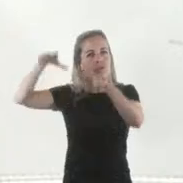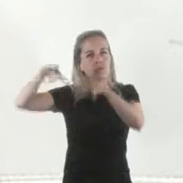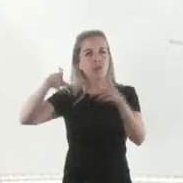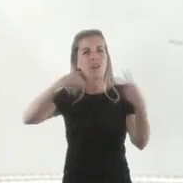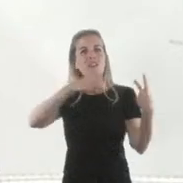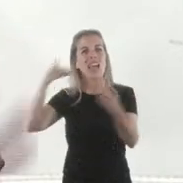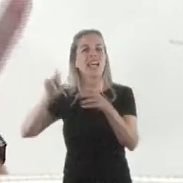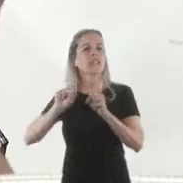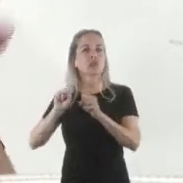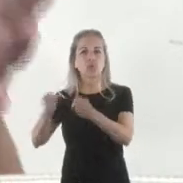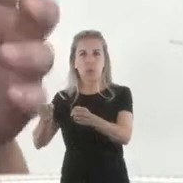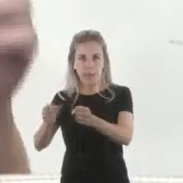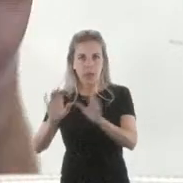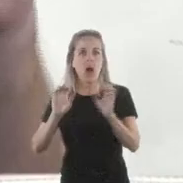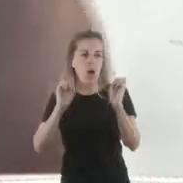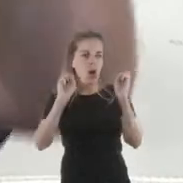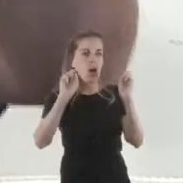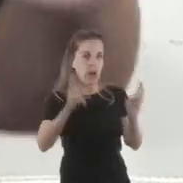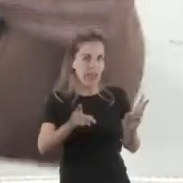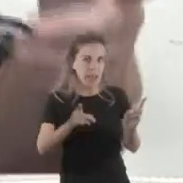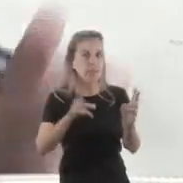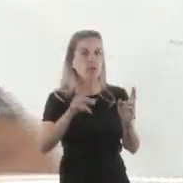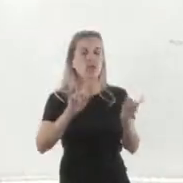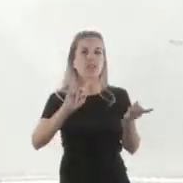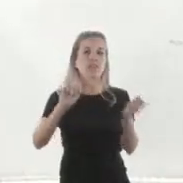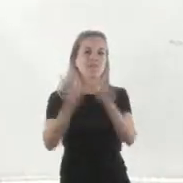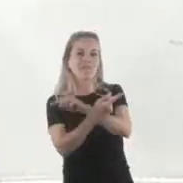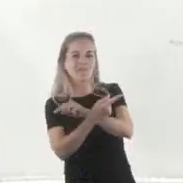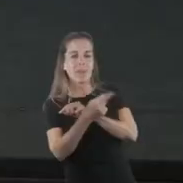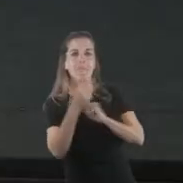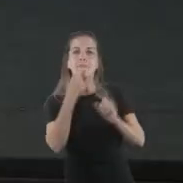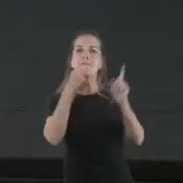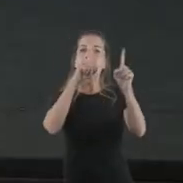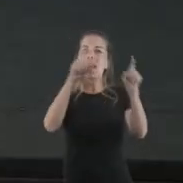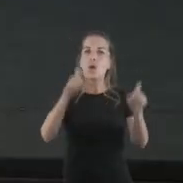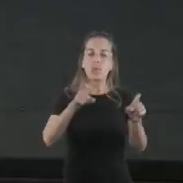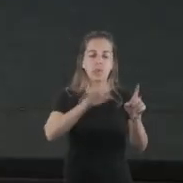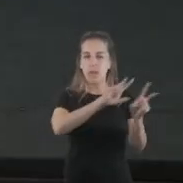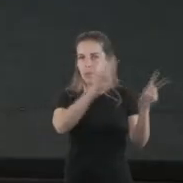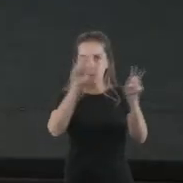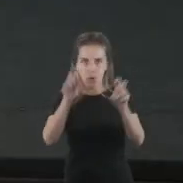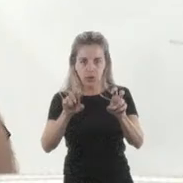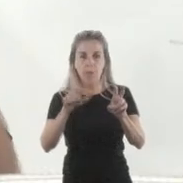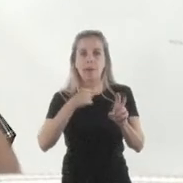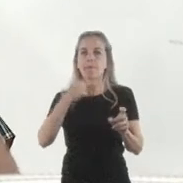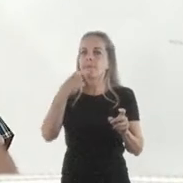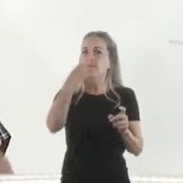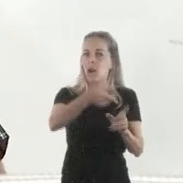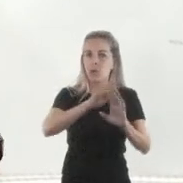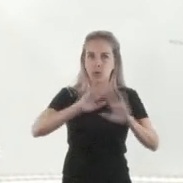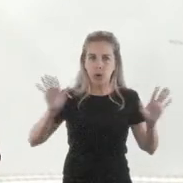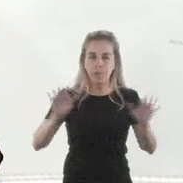Bueno, a partir de eso, entonces, revierto la pregunta, improvisamos. Le quiero preguntar, entonces,